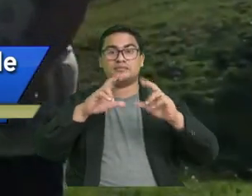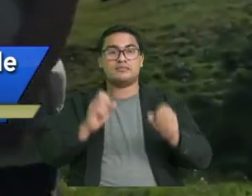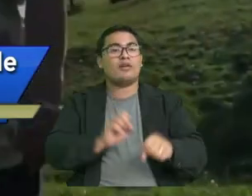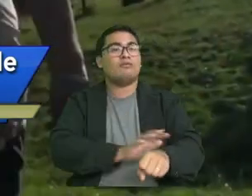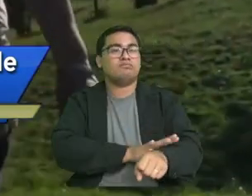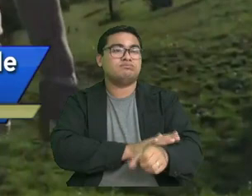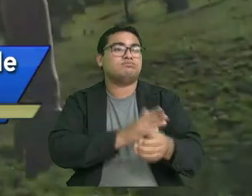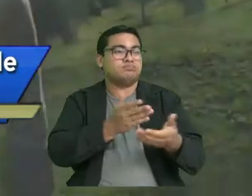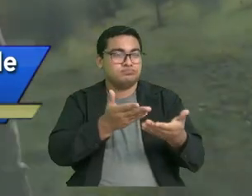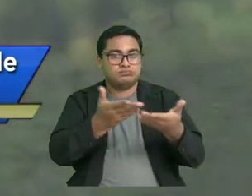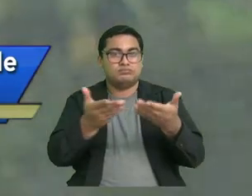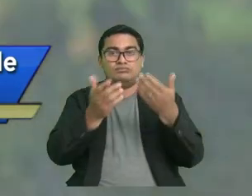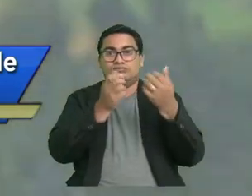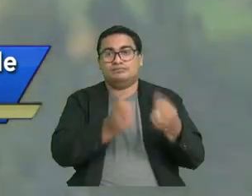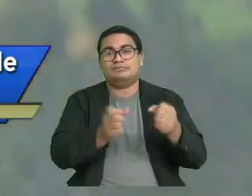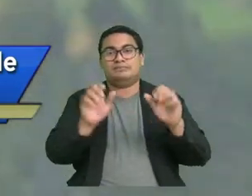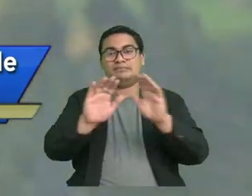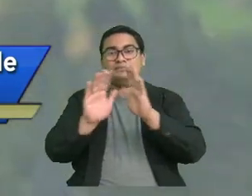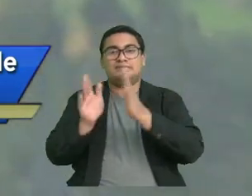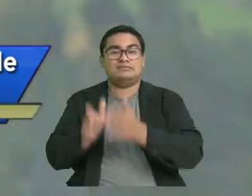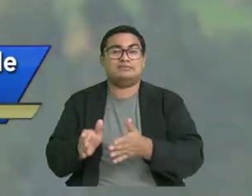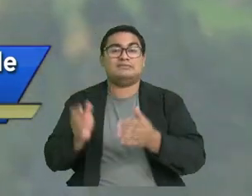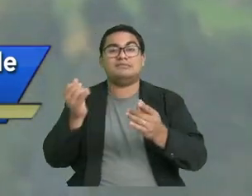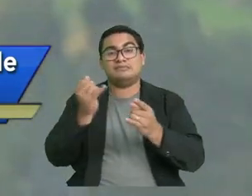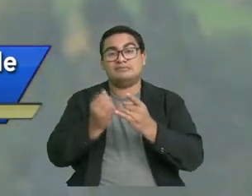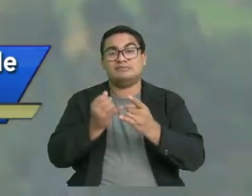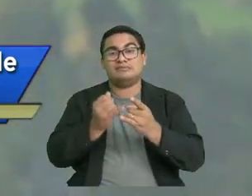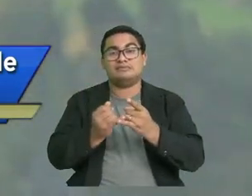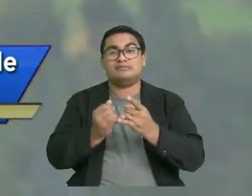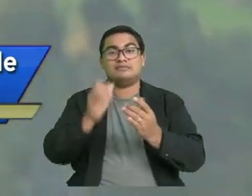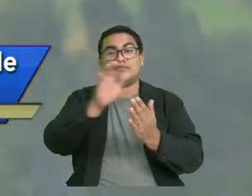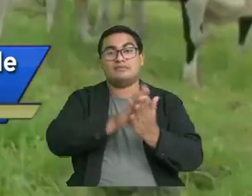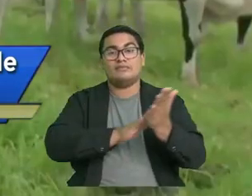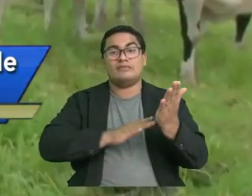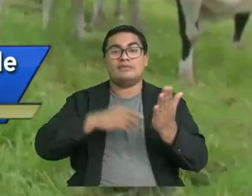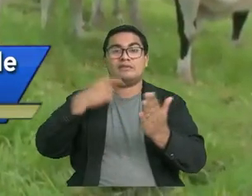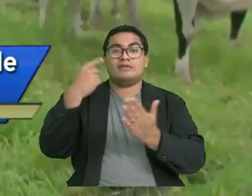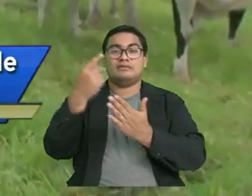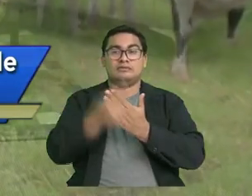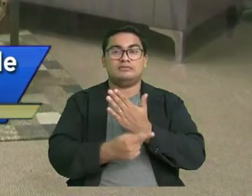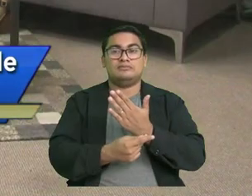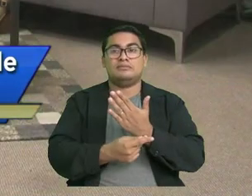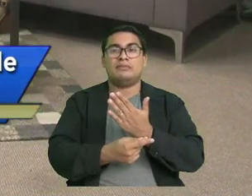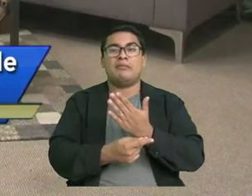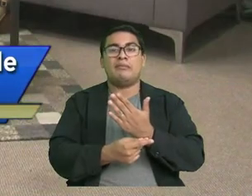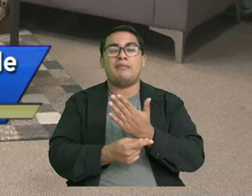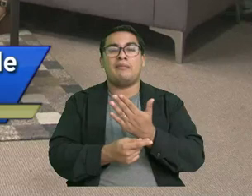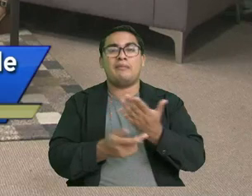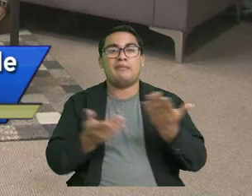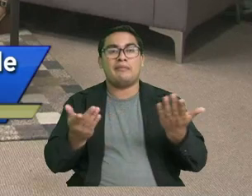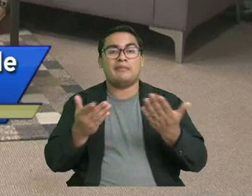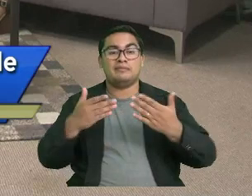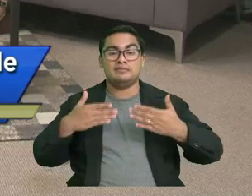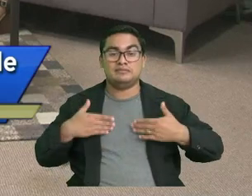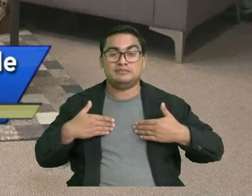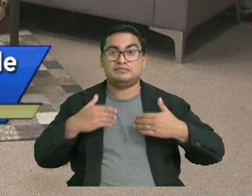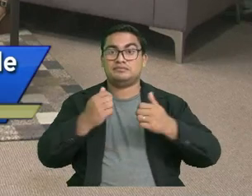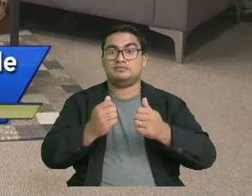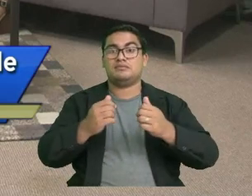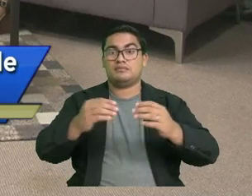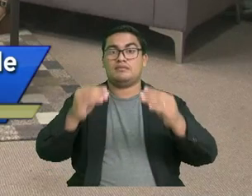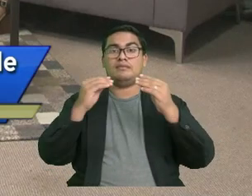género, porque eso es lo otro, que nuestros programas, tanto la salud como